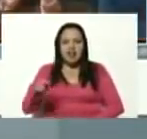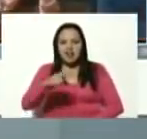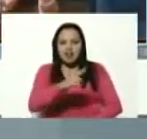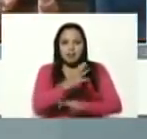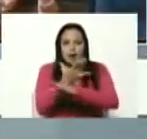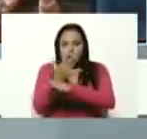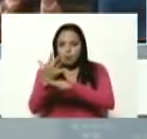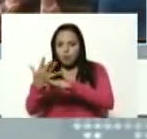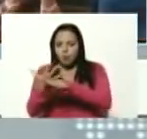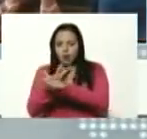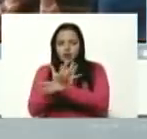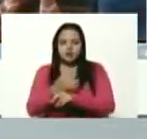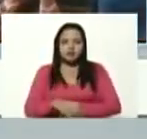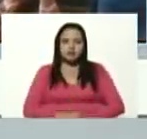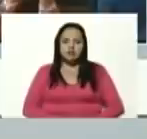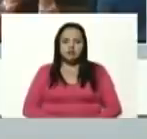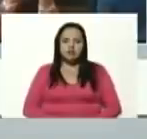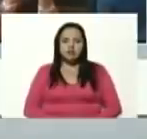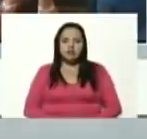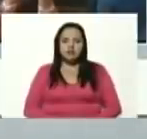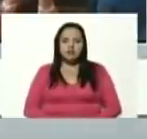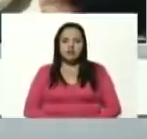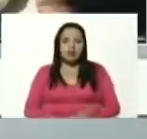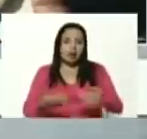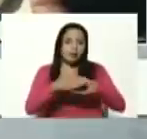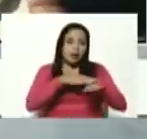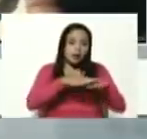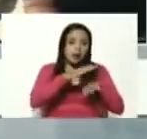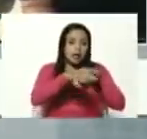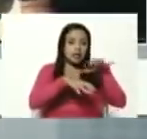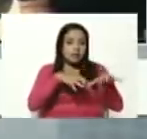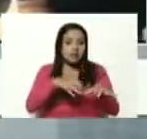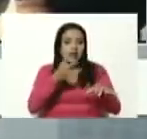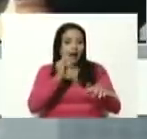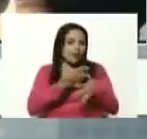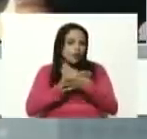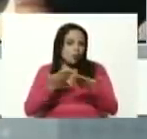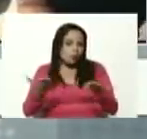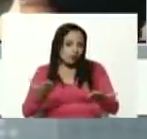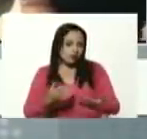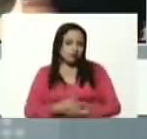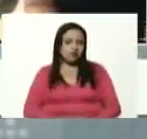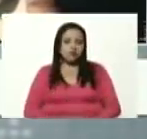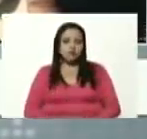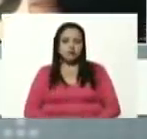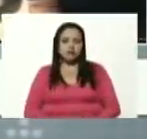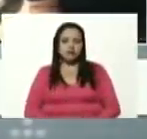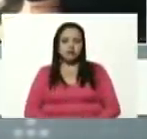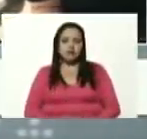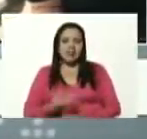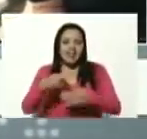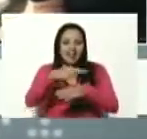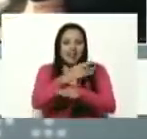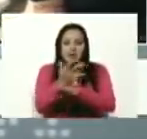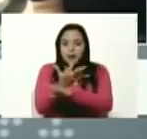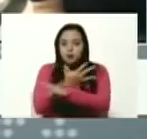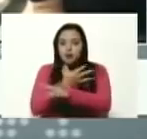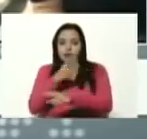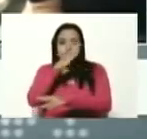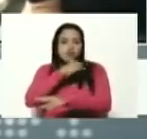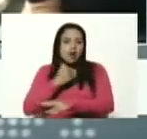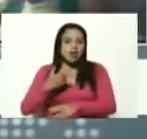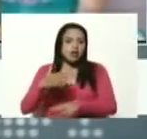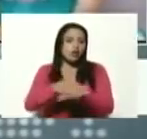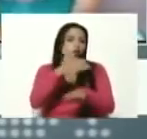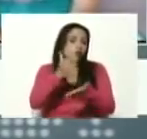pelúas, con el perdón de esos animalitos que son nobles. Una rata pelúa no tiene culpa